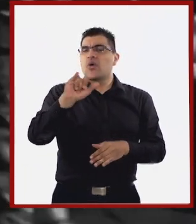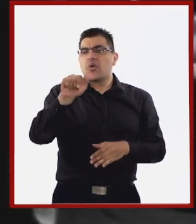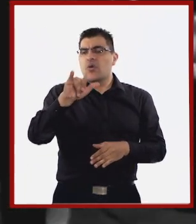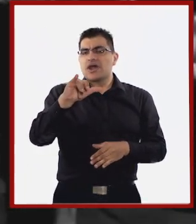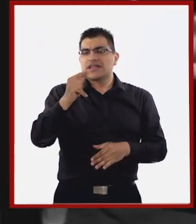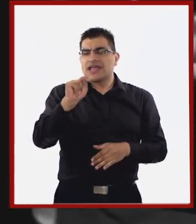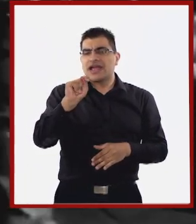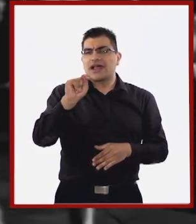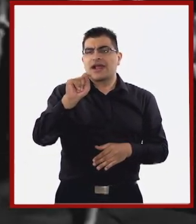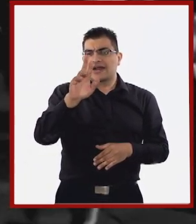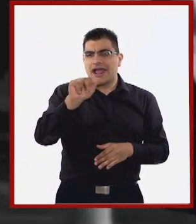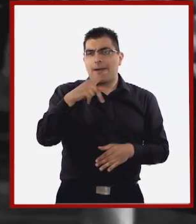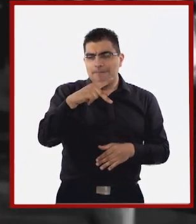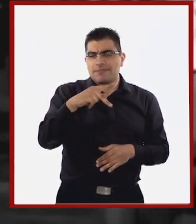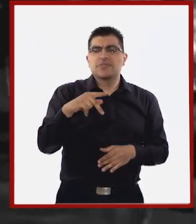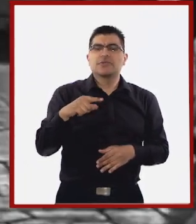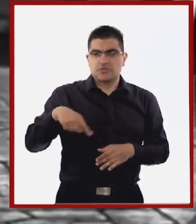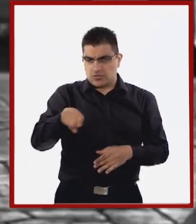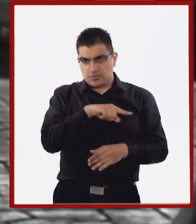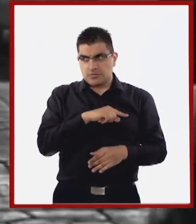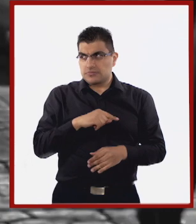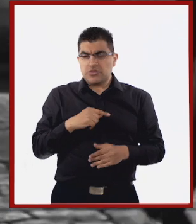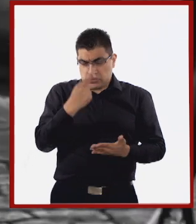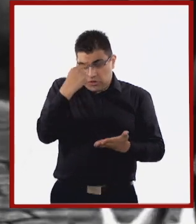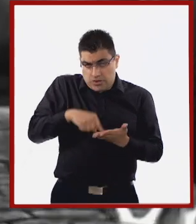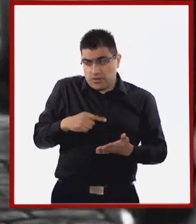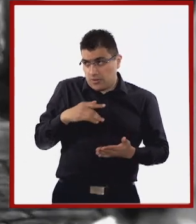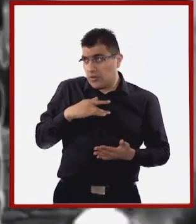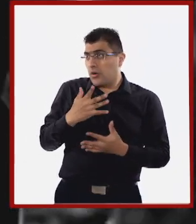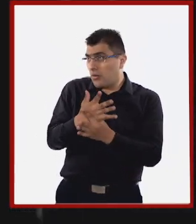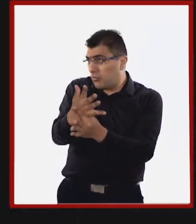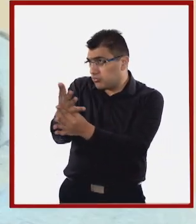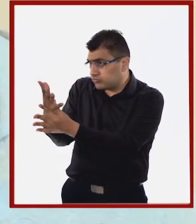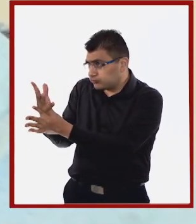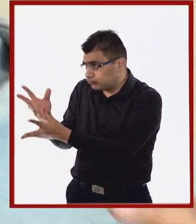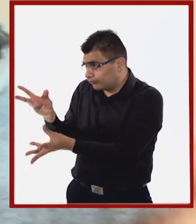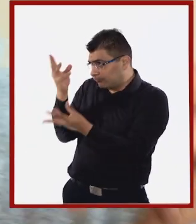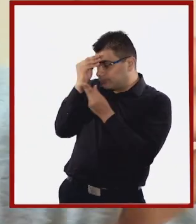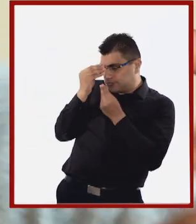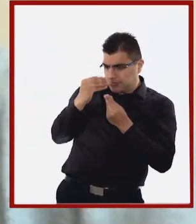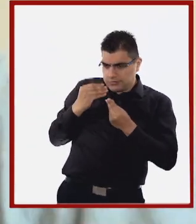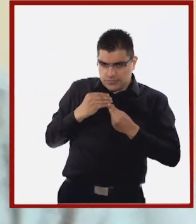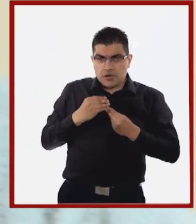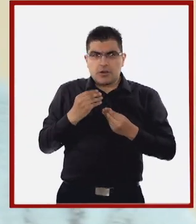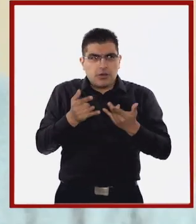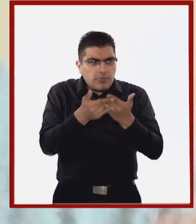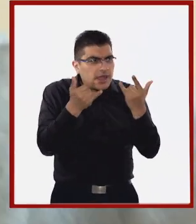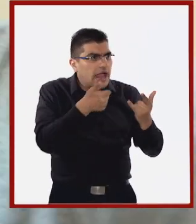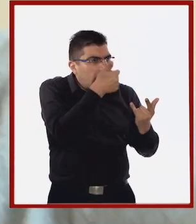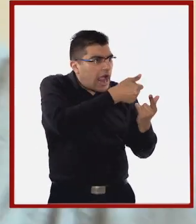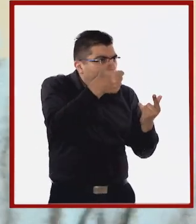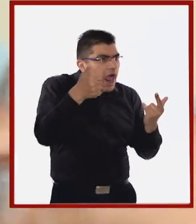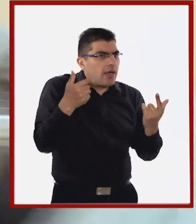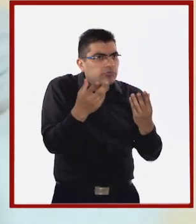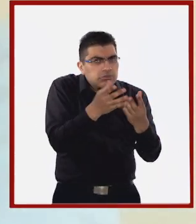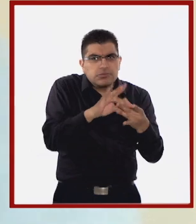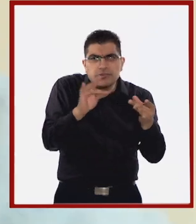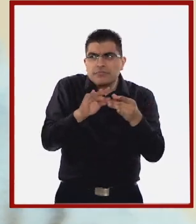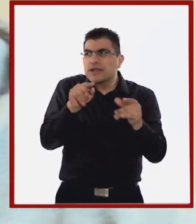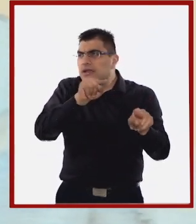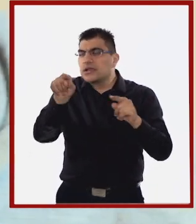Pero creo que también somos un poco la voz de la gente, ¿sabes? Todos empezamos como contando historias, ¿no? La historia de mi compa, la